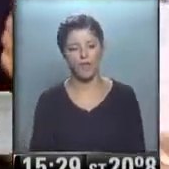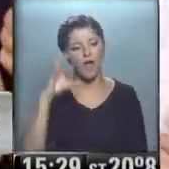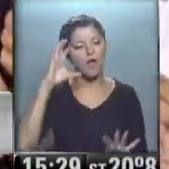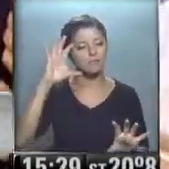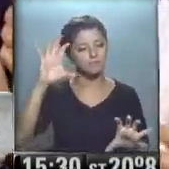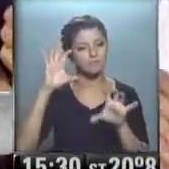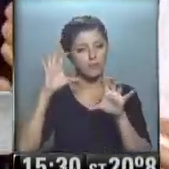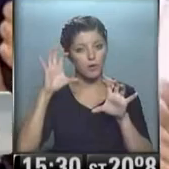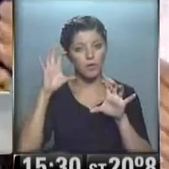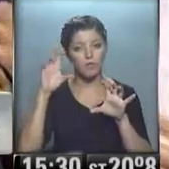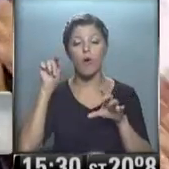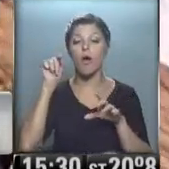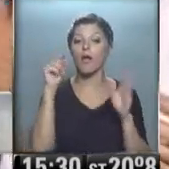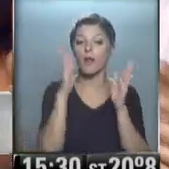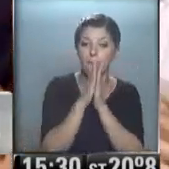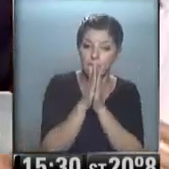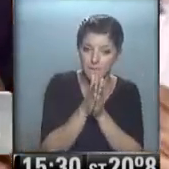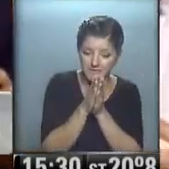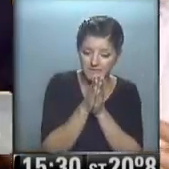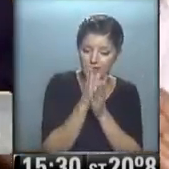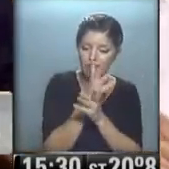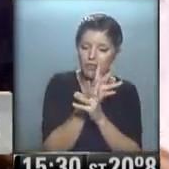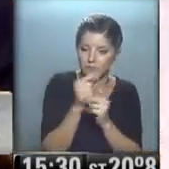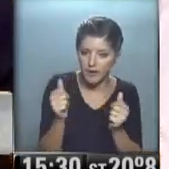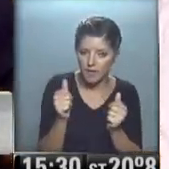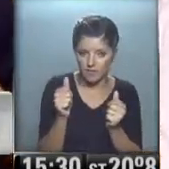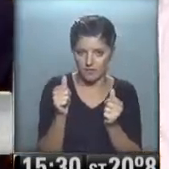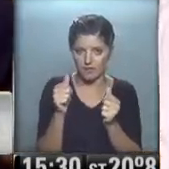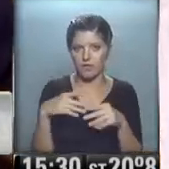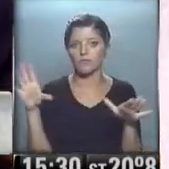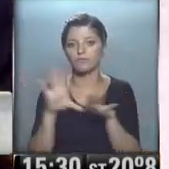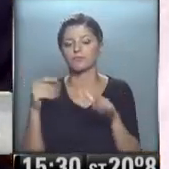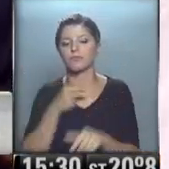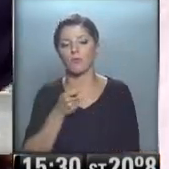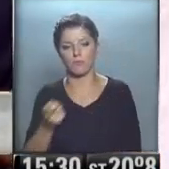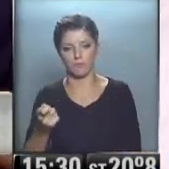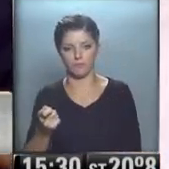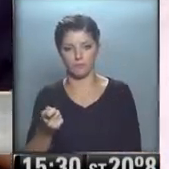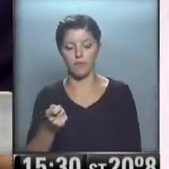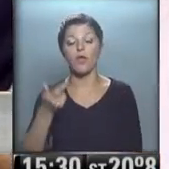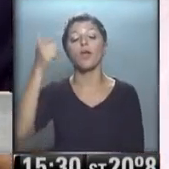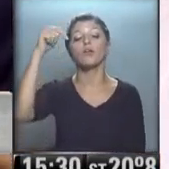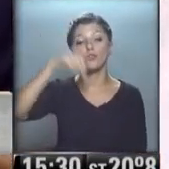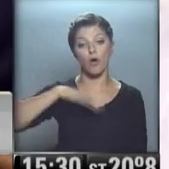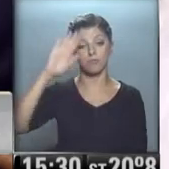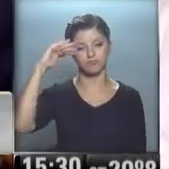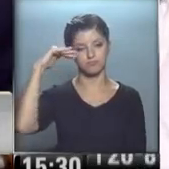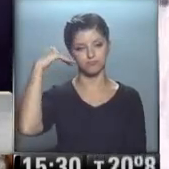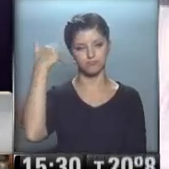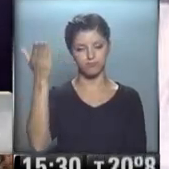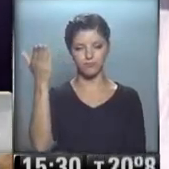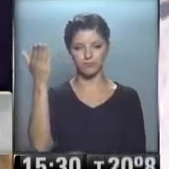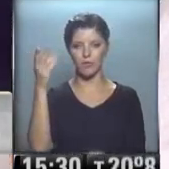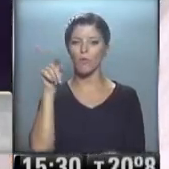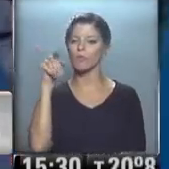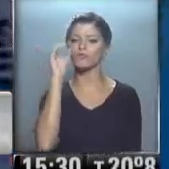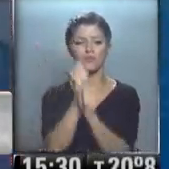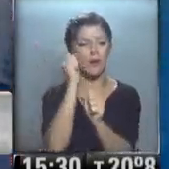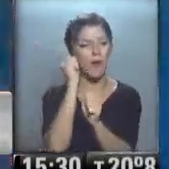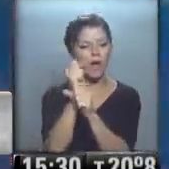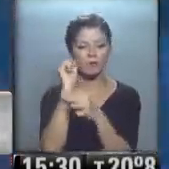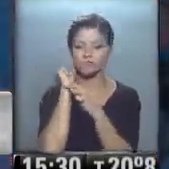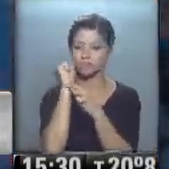recordemos, cuando acababa de dar simplemente una misa. Y en su honor, por su entrega y ejemplo,